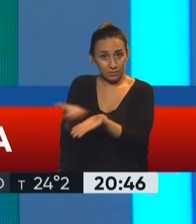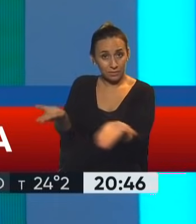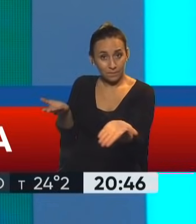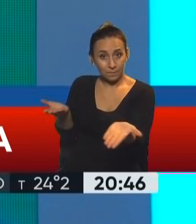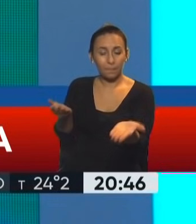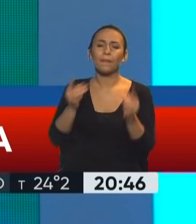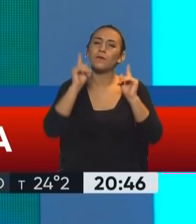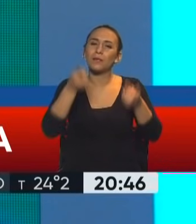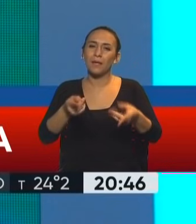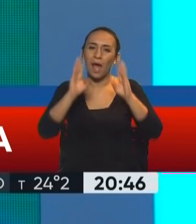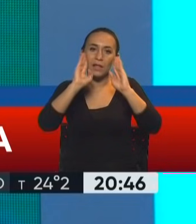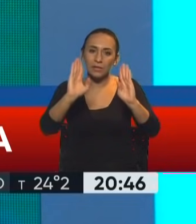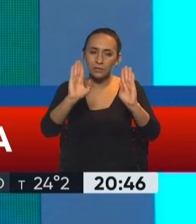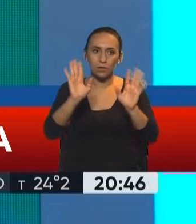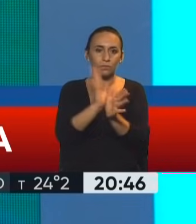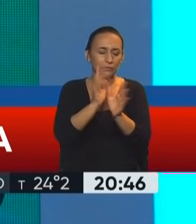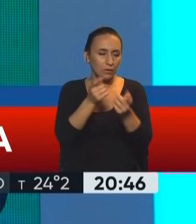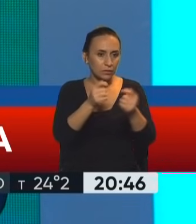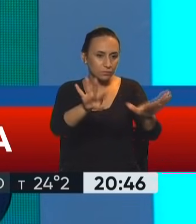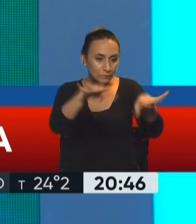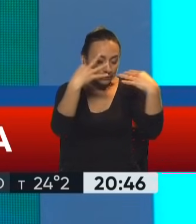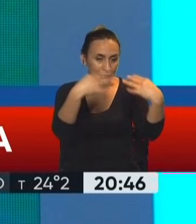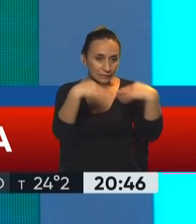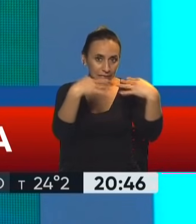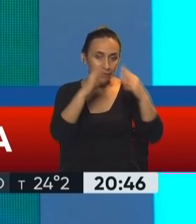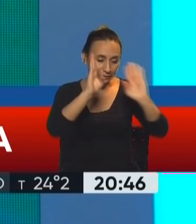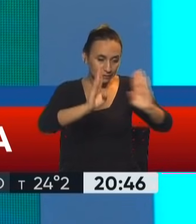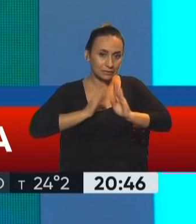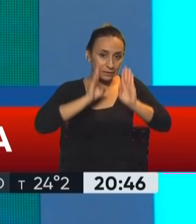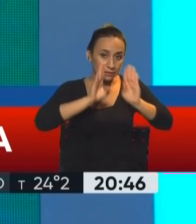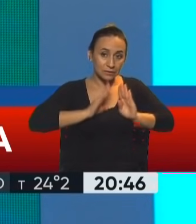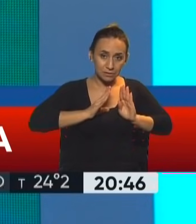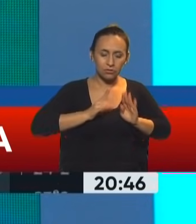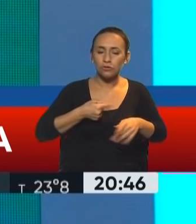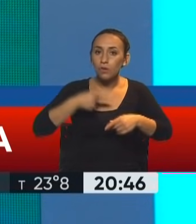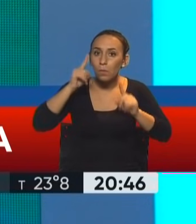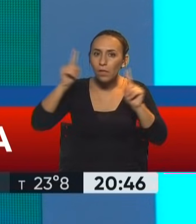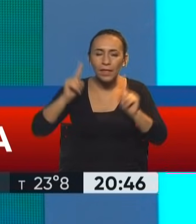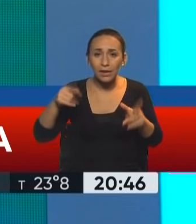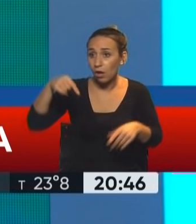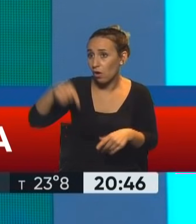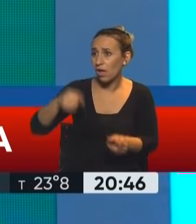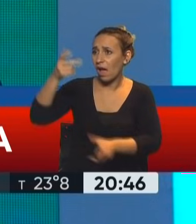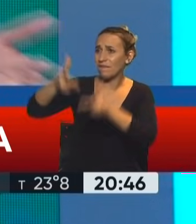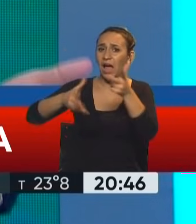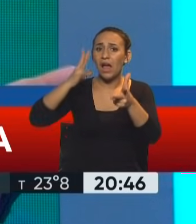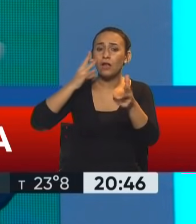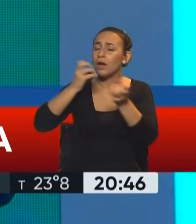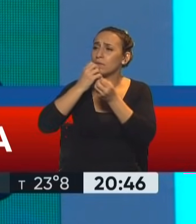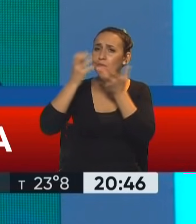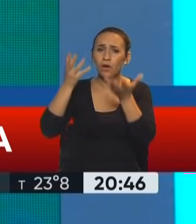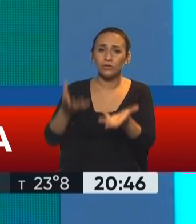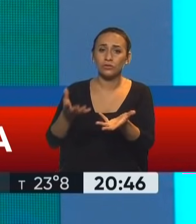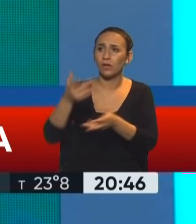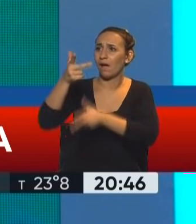la atención. Es decir, yo no podía creer que hoy, por ejemplo, se hablara de algo tan hermoso como es un embarazo cuando